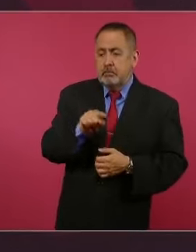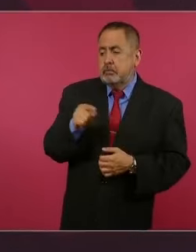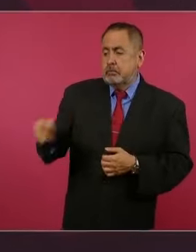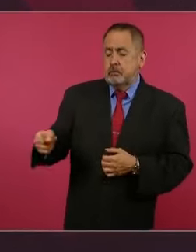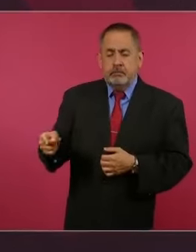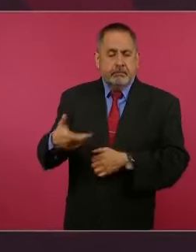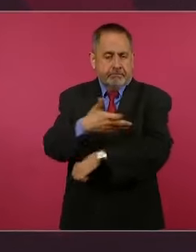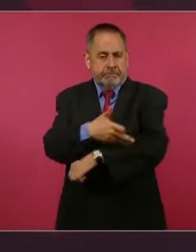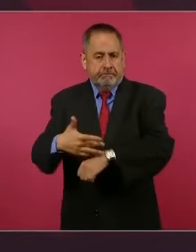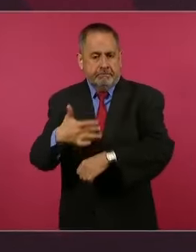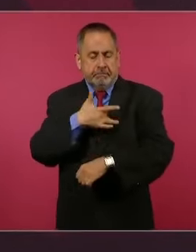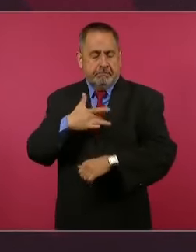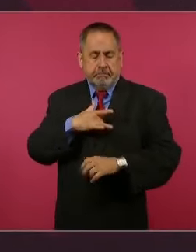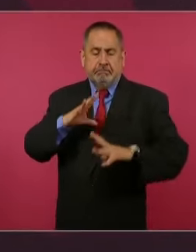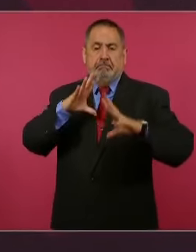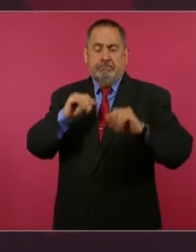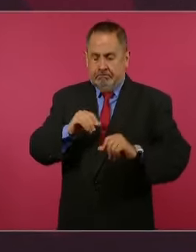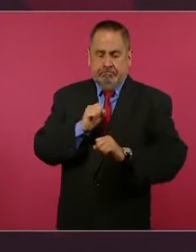un